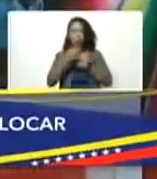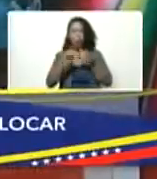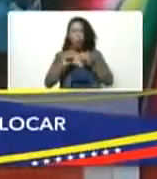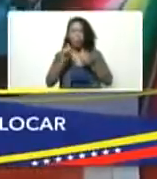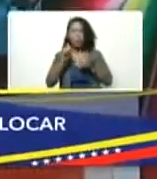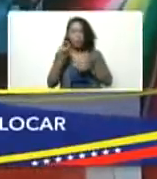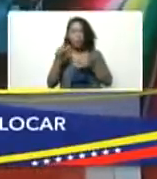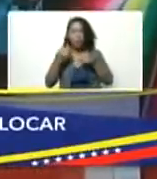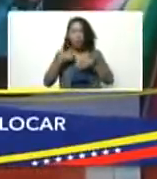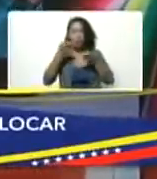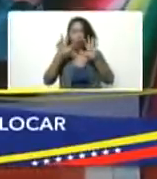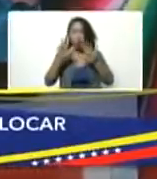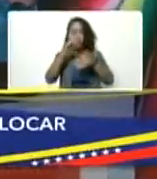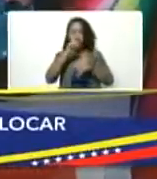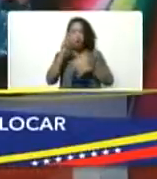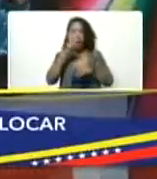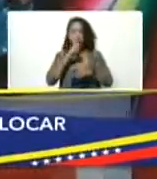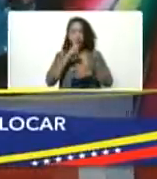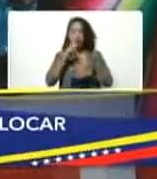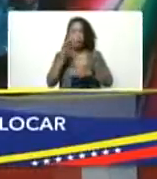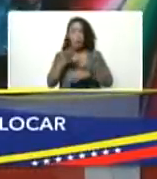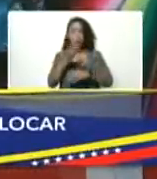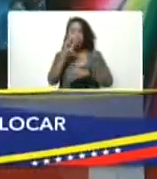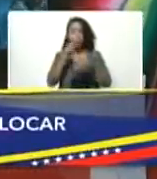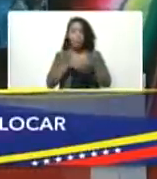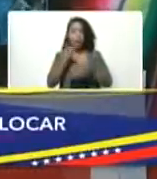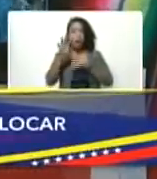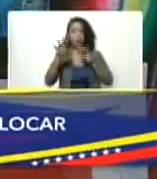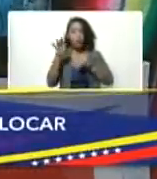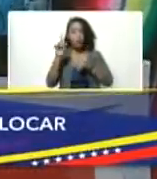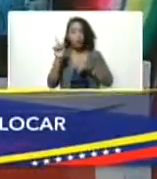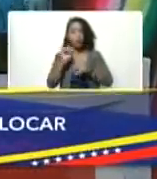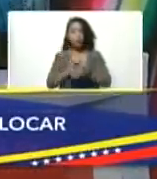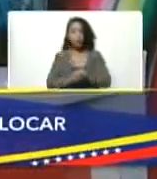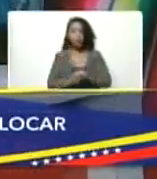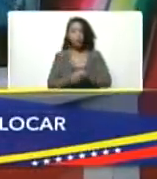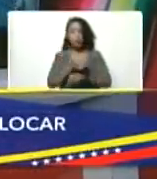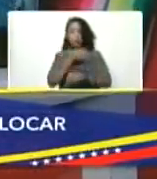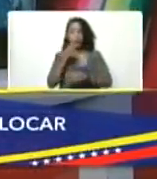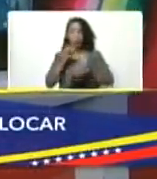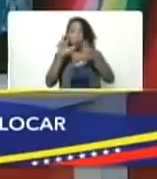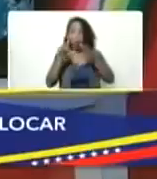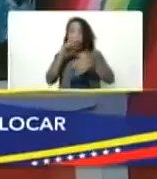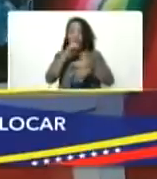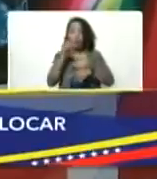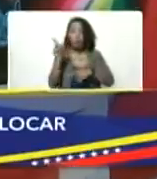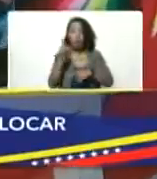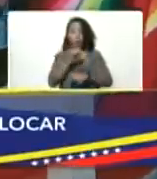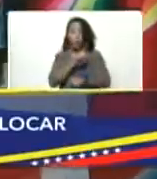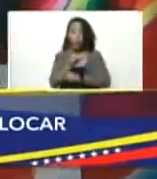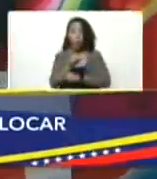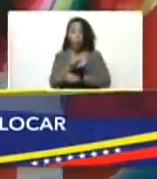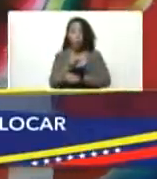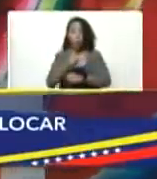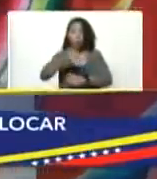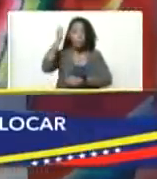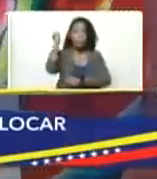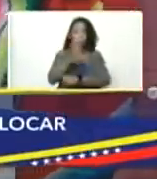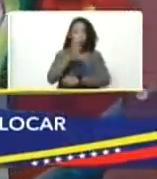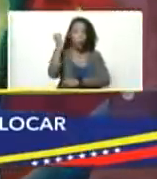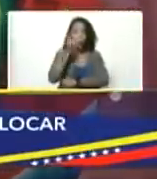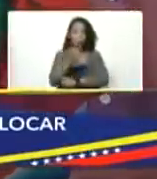Tengo 8 años, desde el año 2014. Bueno, excelente, 8 años. 8 años cumple hoy el mazo dando.